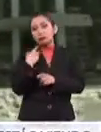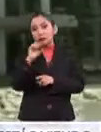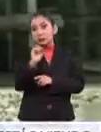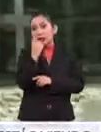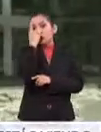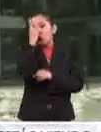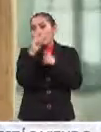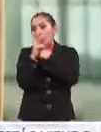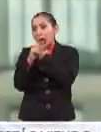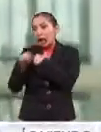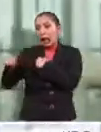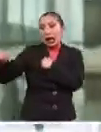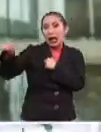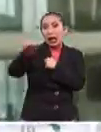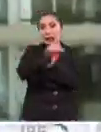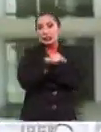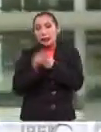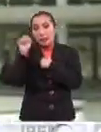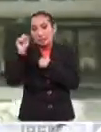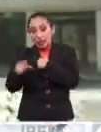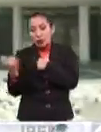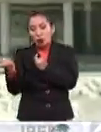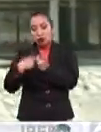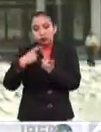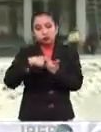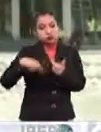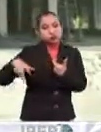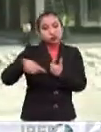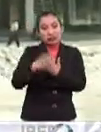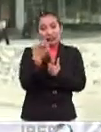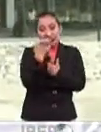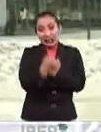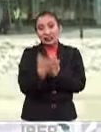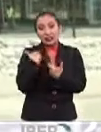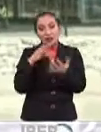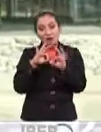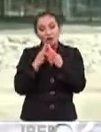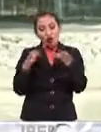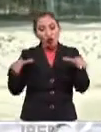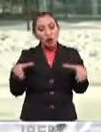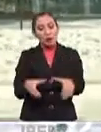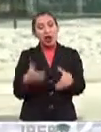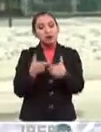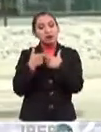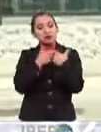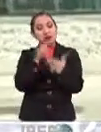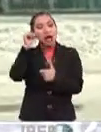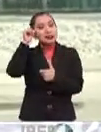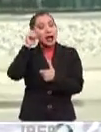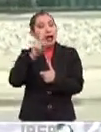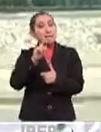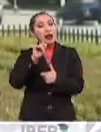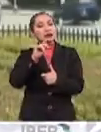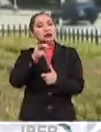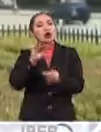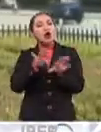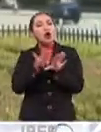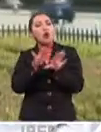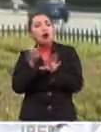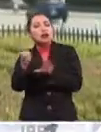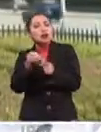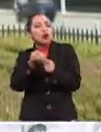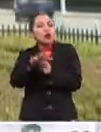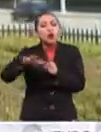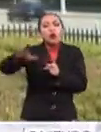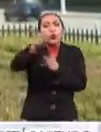son 21 naciones las que están involucradas en este mecanismo de cooperación Asia-Pacífico, cómo va a afectar